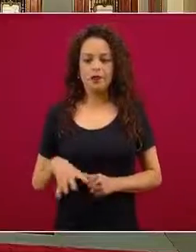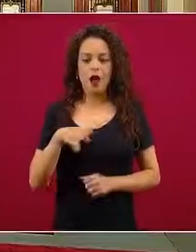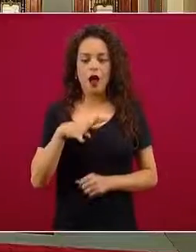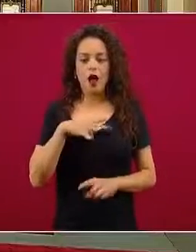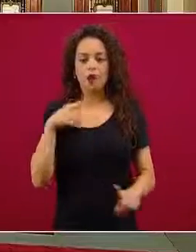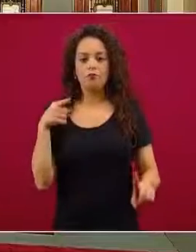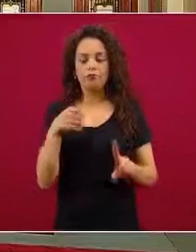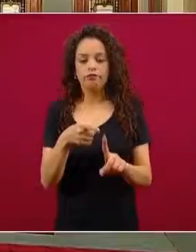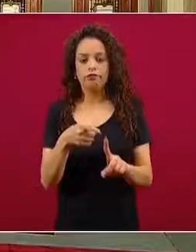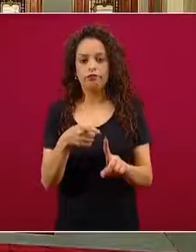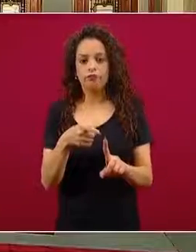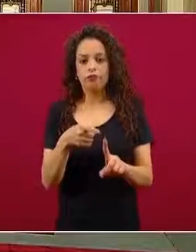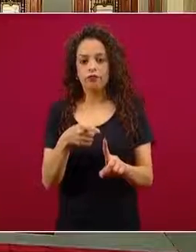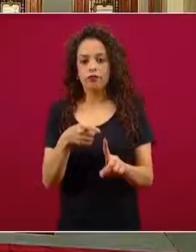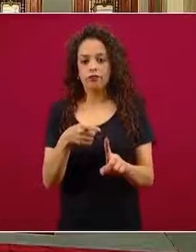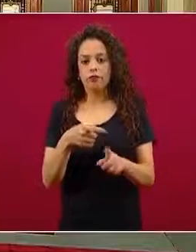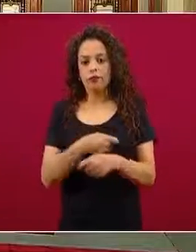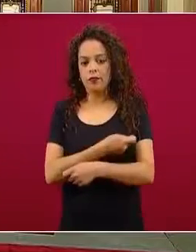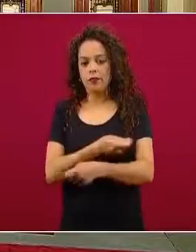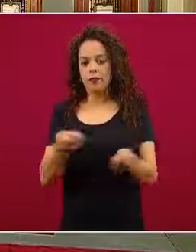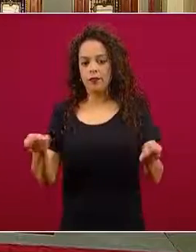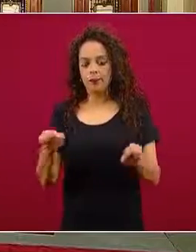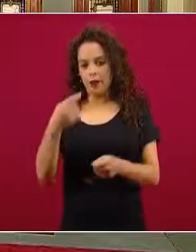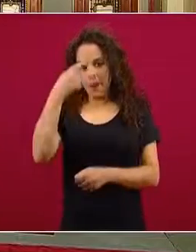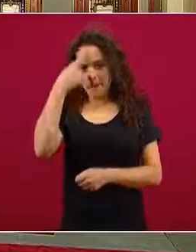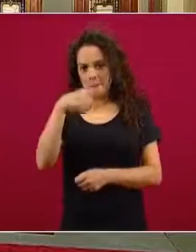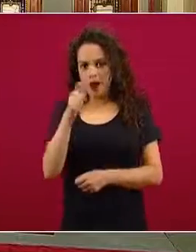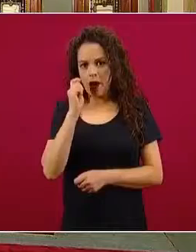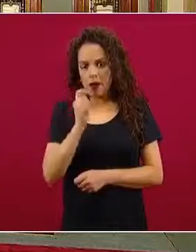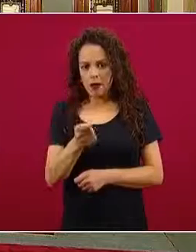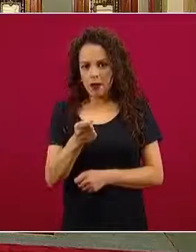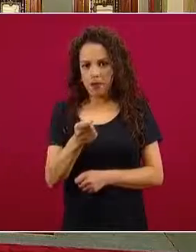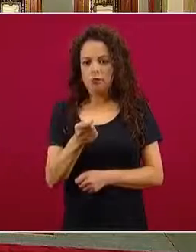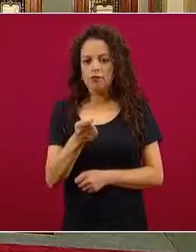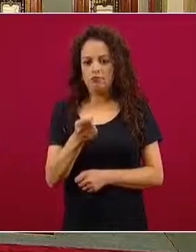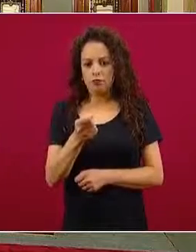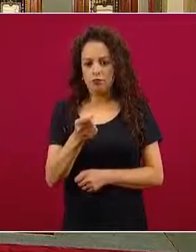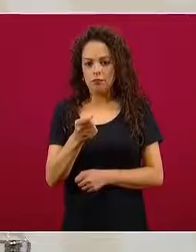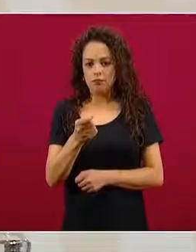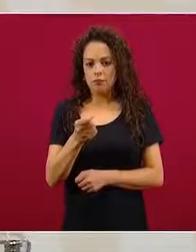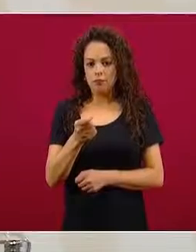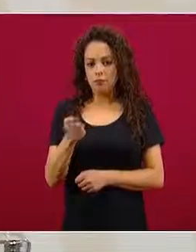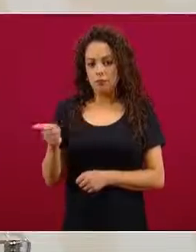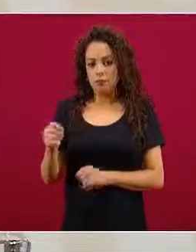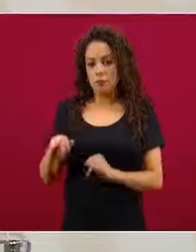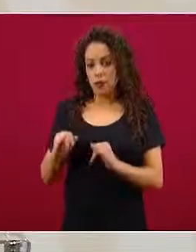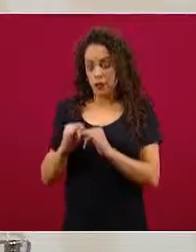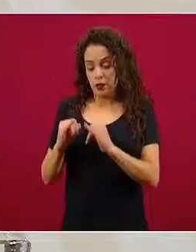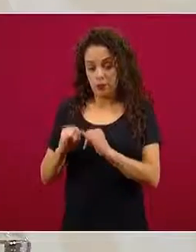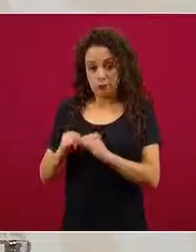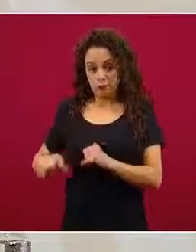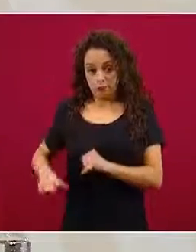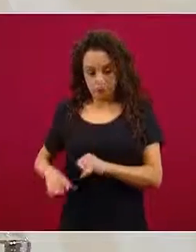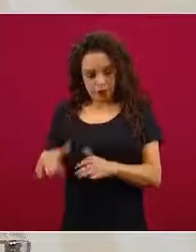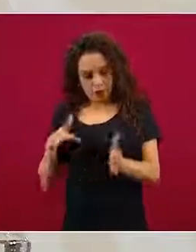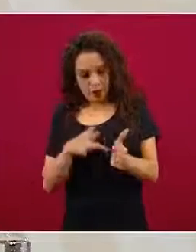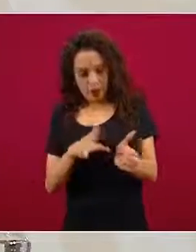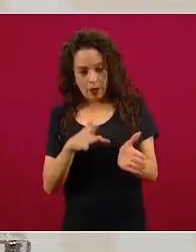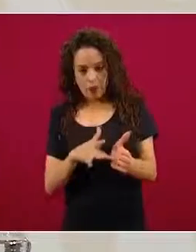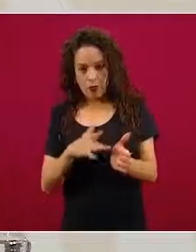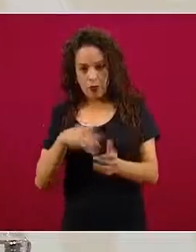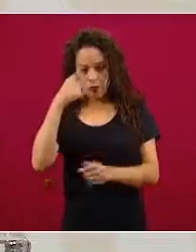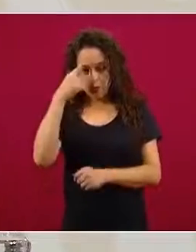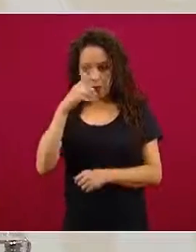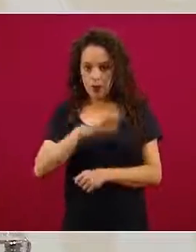destinados u orientados a ofrecer una oferta del Estado, una oferta institucional en apoyo a la